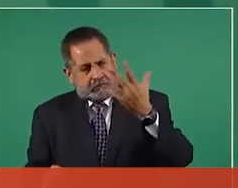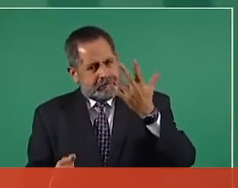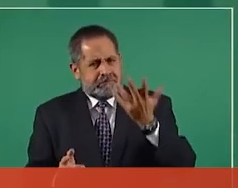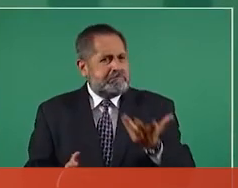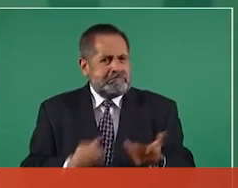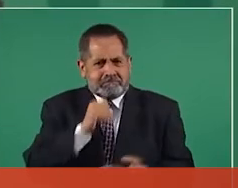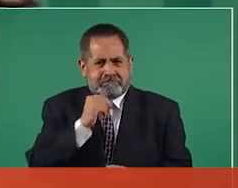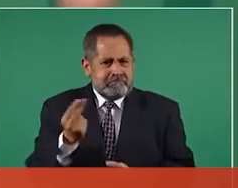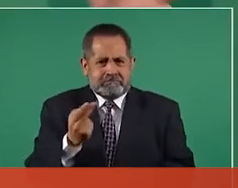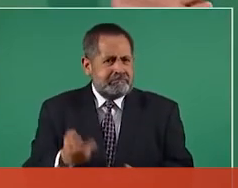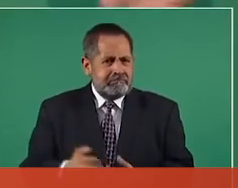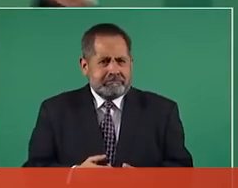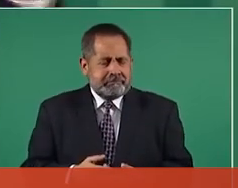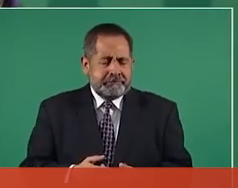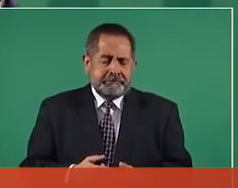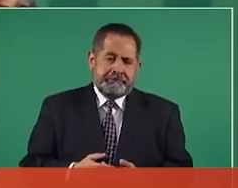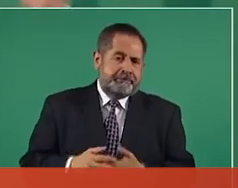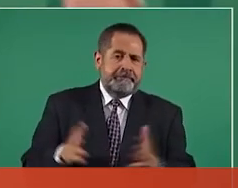solo porque